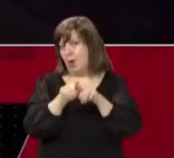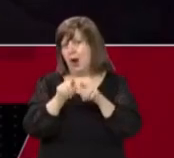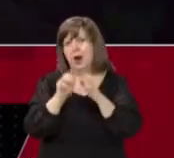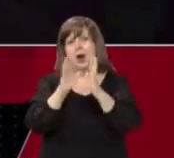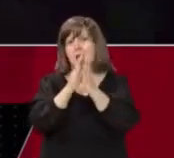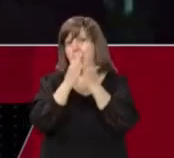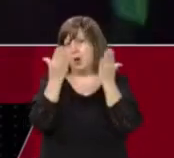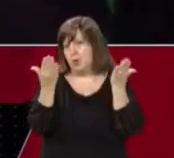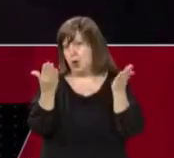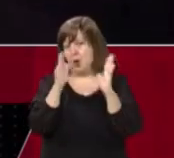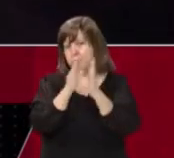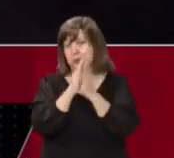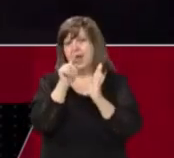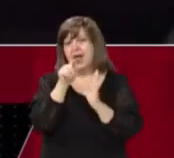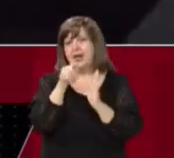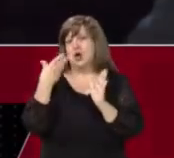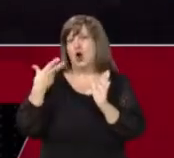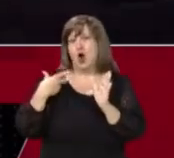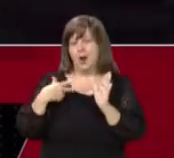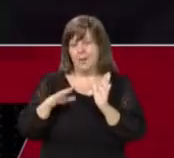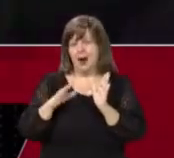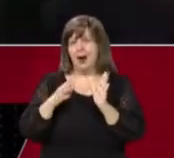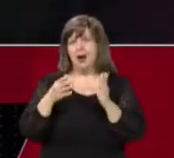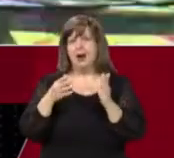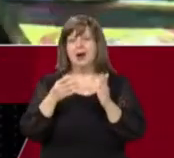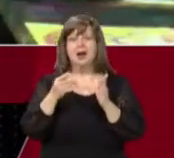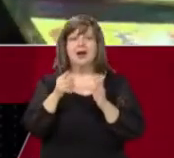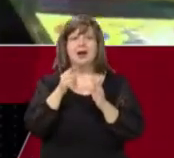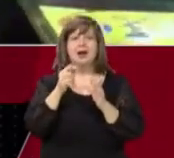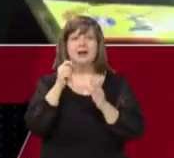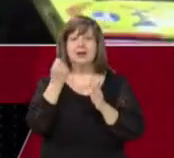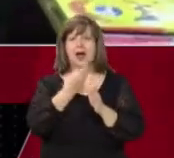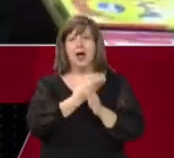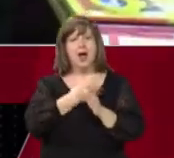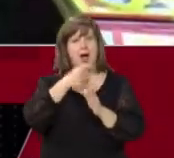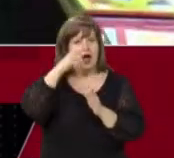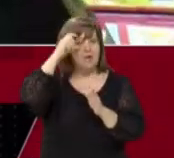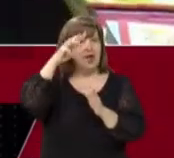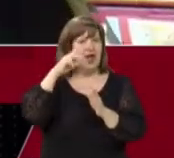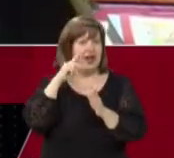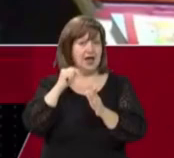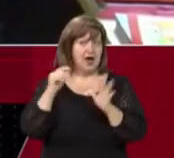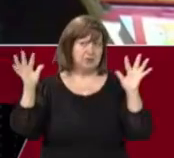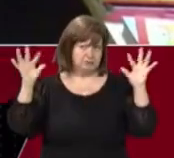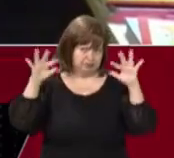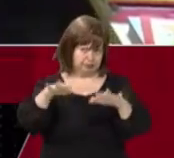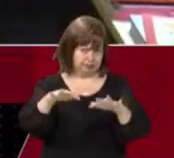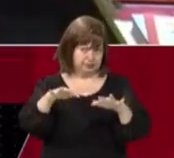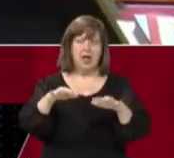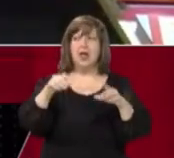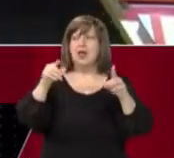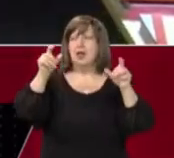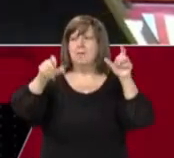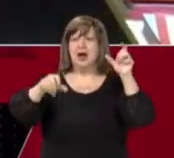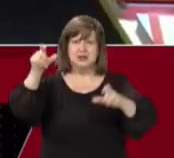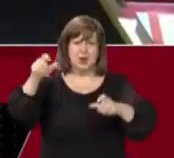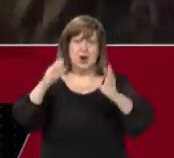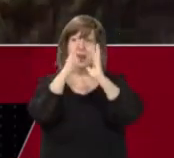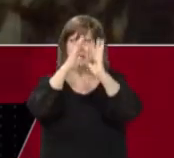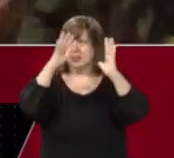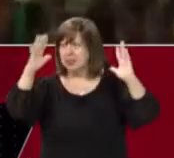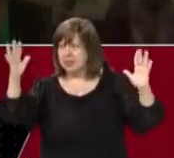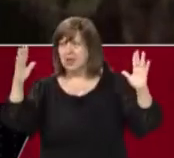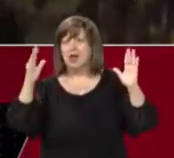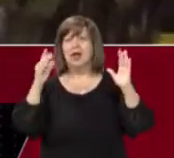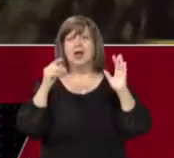sí, sí. Estos son los precios normales. Pero lo bueno que la feria, todas las librerías hacemos esto. Traemos de todos. Para los que tienen para llevarse algo